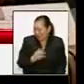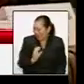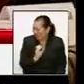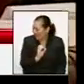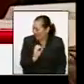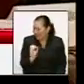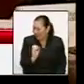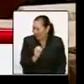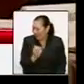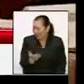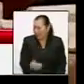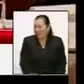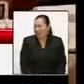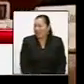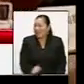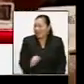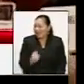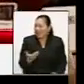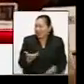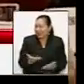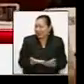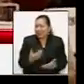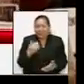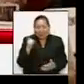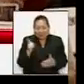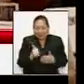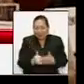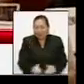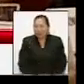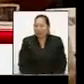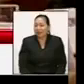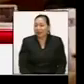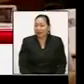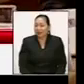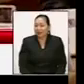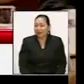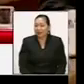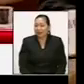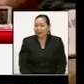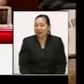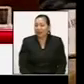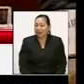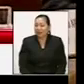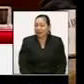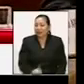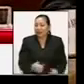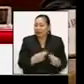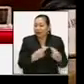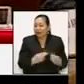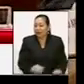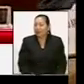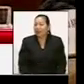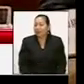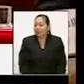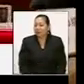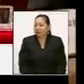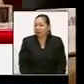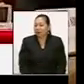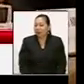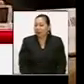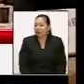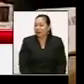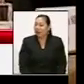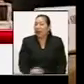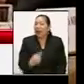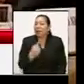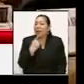las... si grabé o no grabé. Usted me preguntó, disculpe, señor presidente. Le pregunté cuál ha sido su rol, eso fue lo que yo pregunté. No,